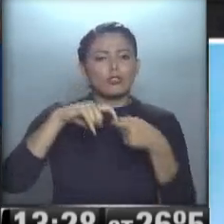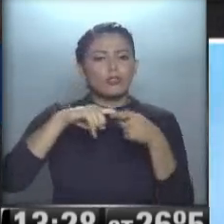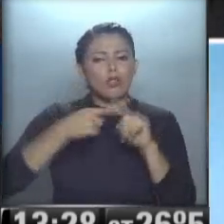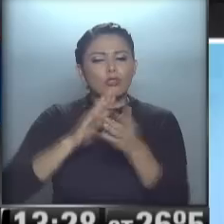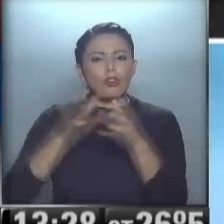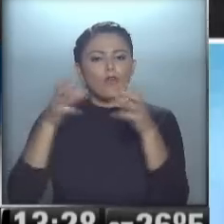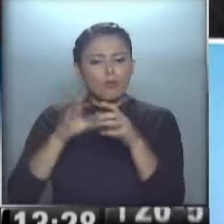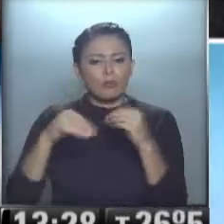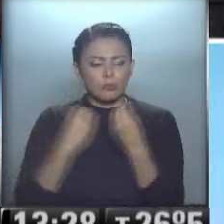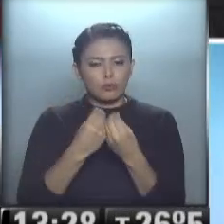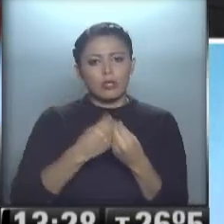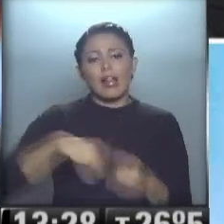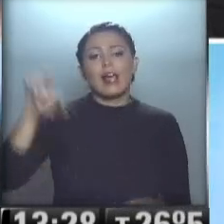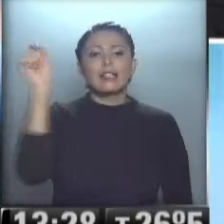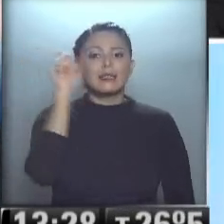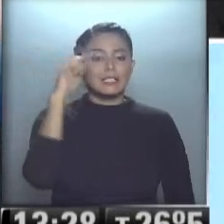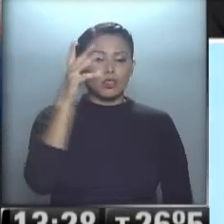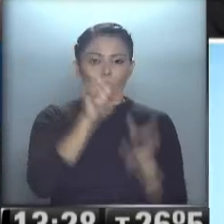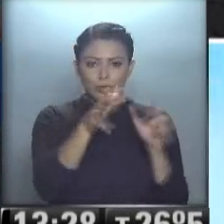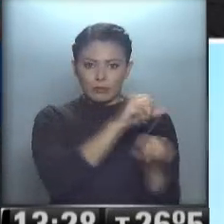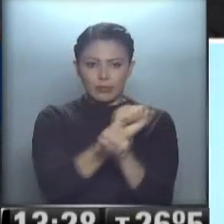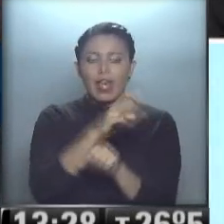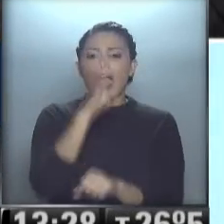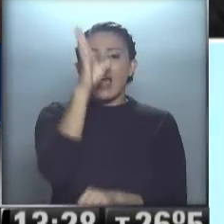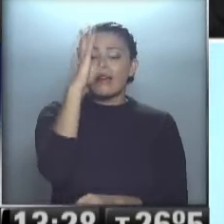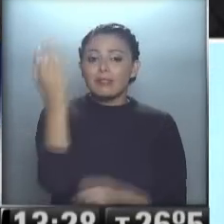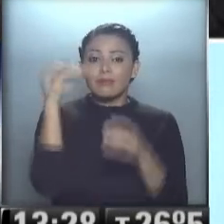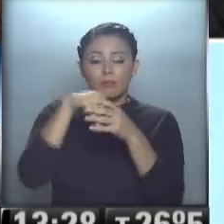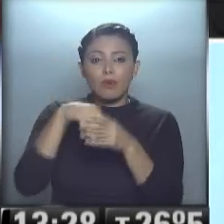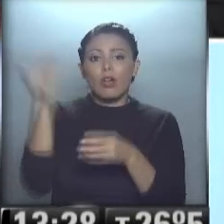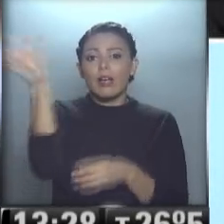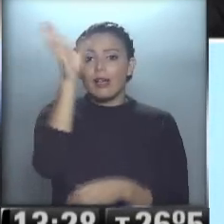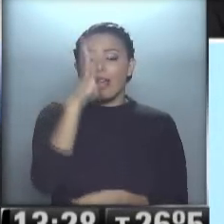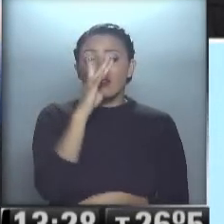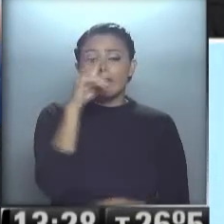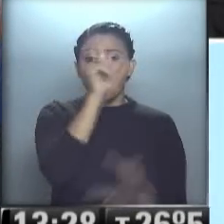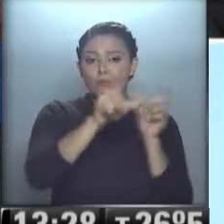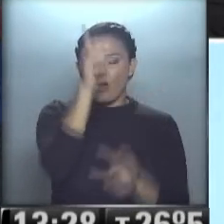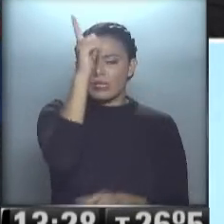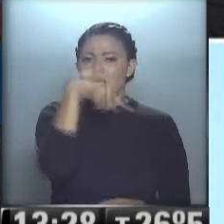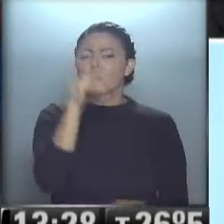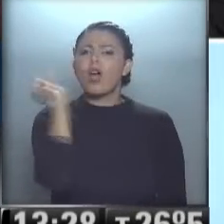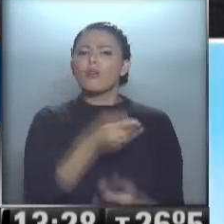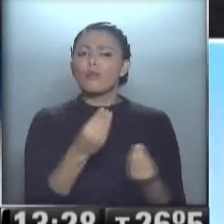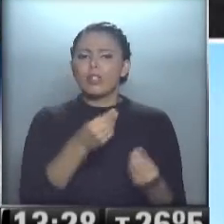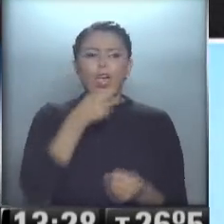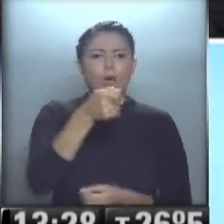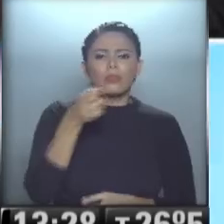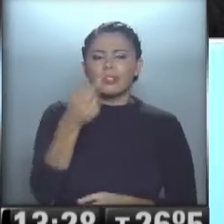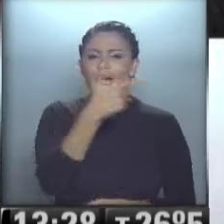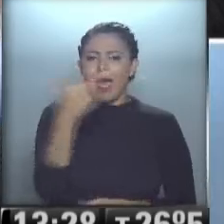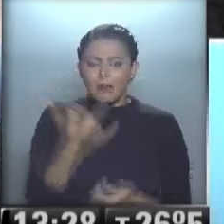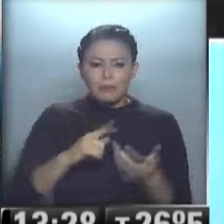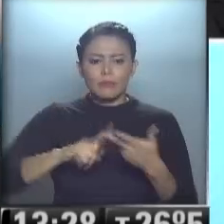35 14 Son policías de qué se los acusa de una asociación ilícita que incluye tenencia de armas homicidios homicidios